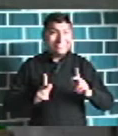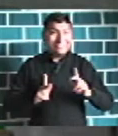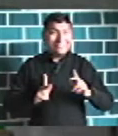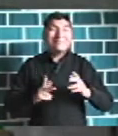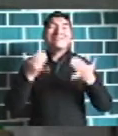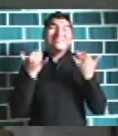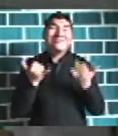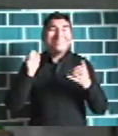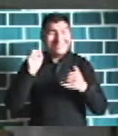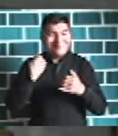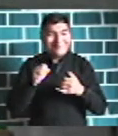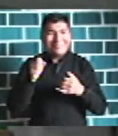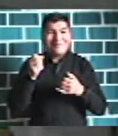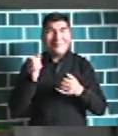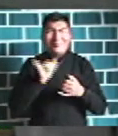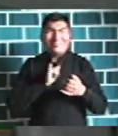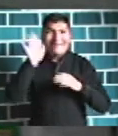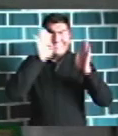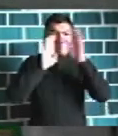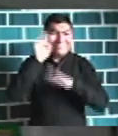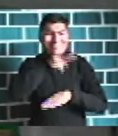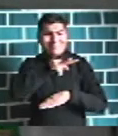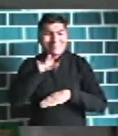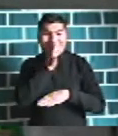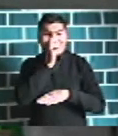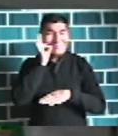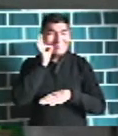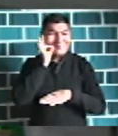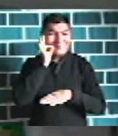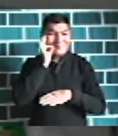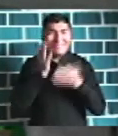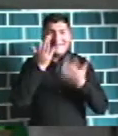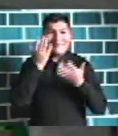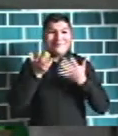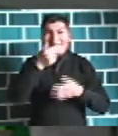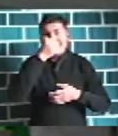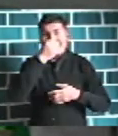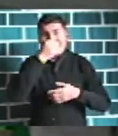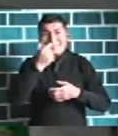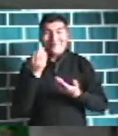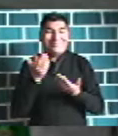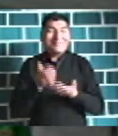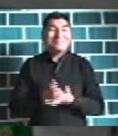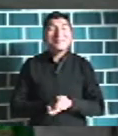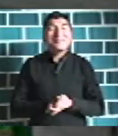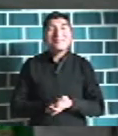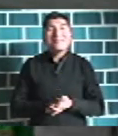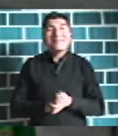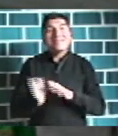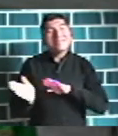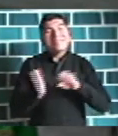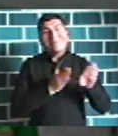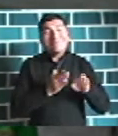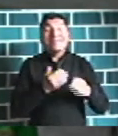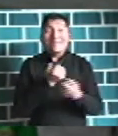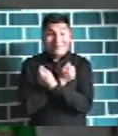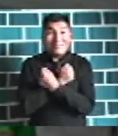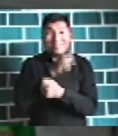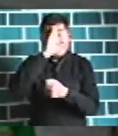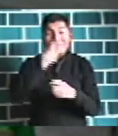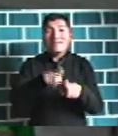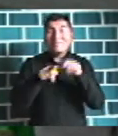ahora sí estaba un poco preocupado y les agarraba el resfriado a todos queridos